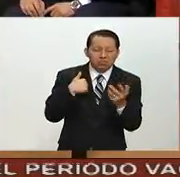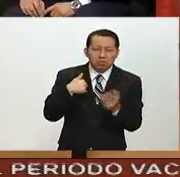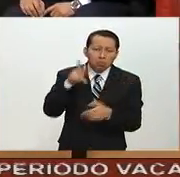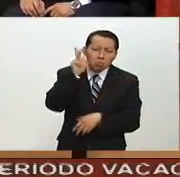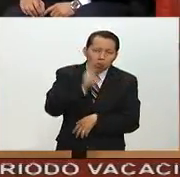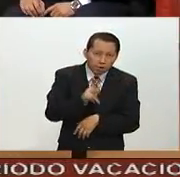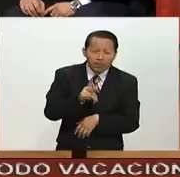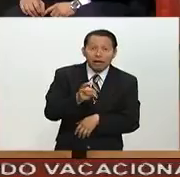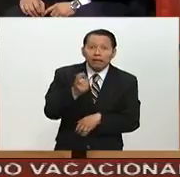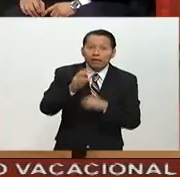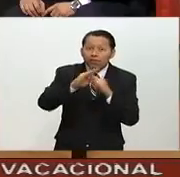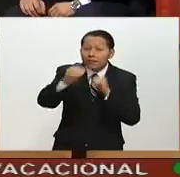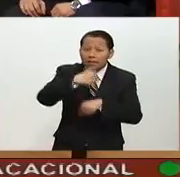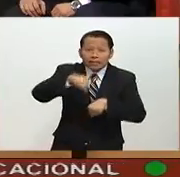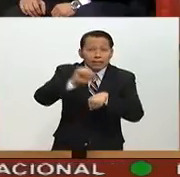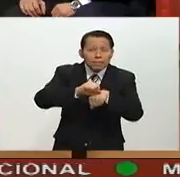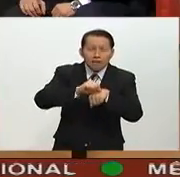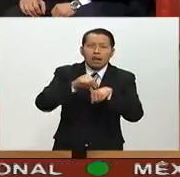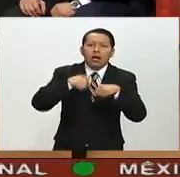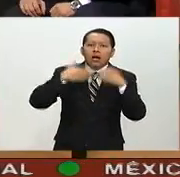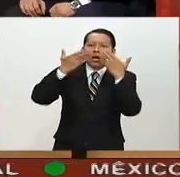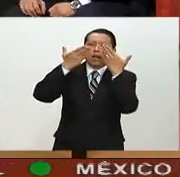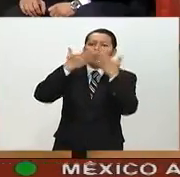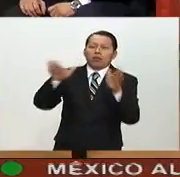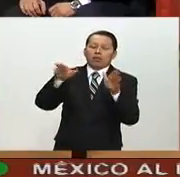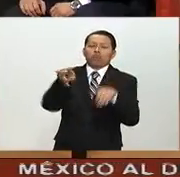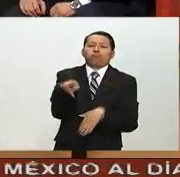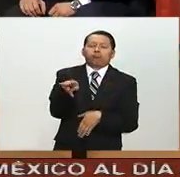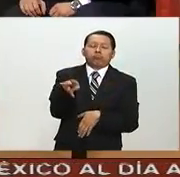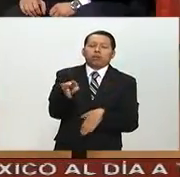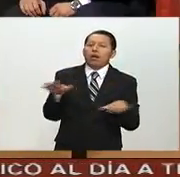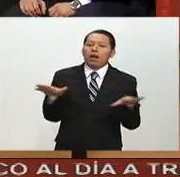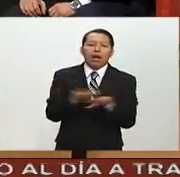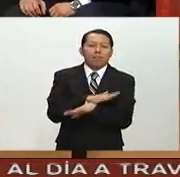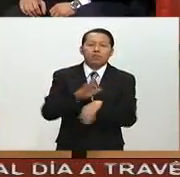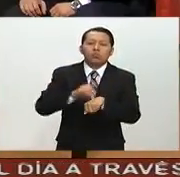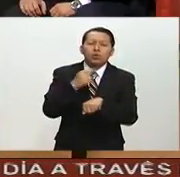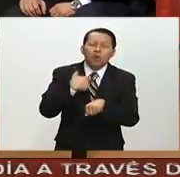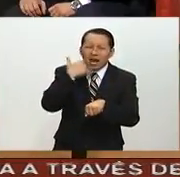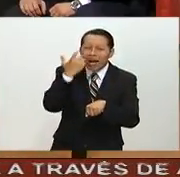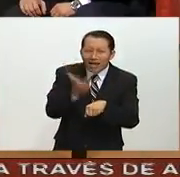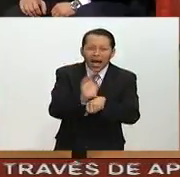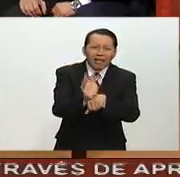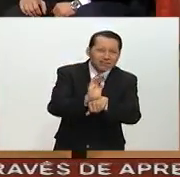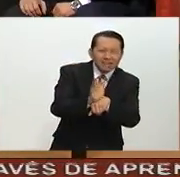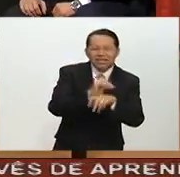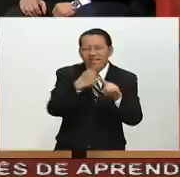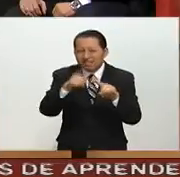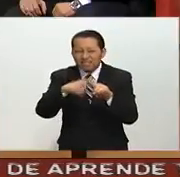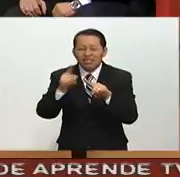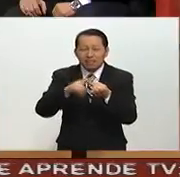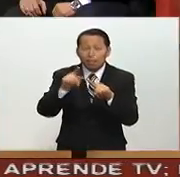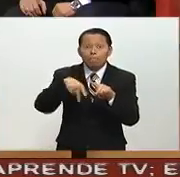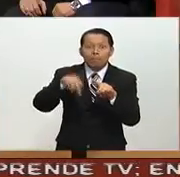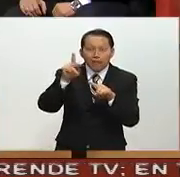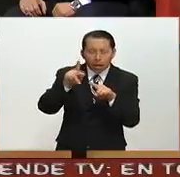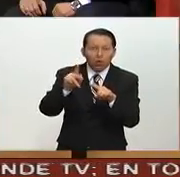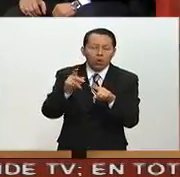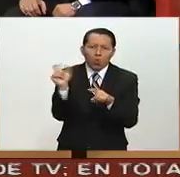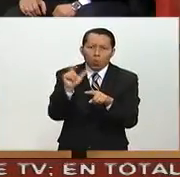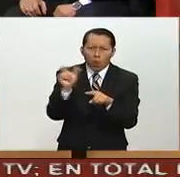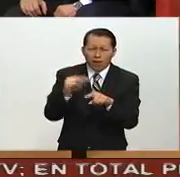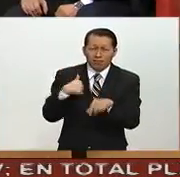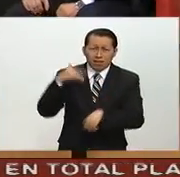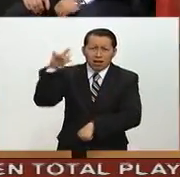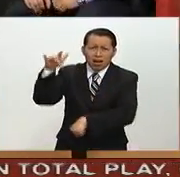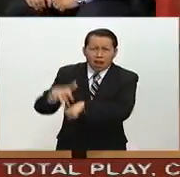me cambió totalmente todo lo que yo quería dedicarme al cine y a los medios. Y ese fin de semana, cuando vi la realidad en la que viven millones de